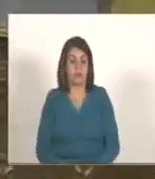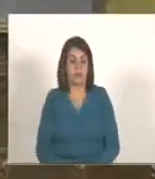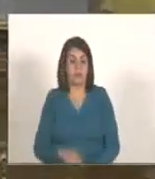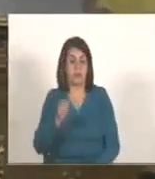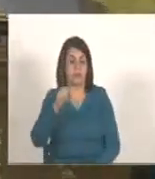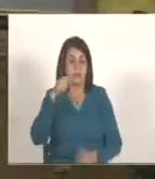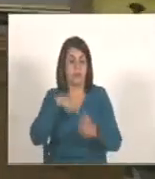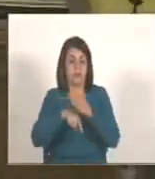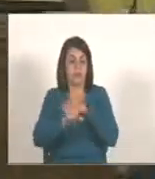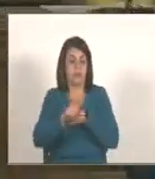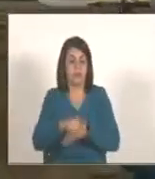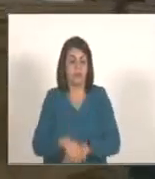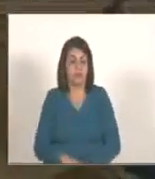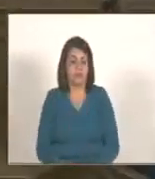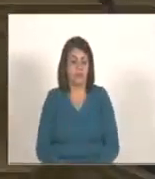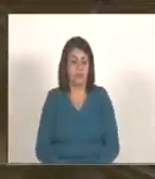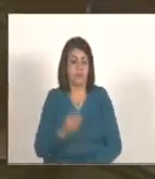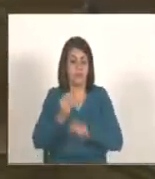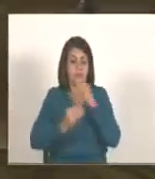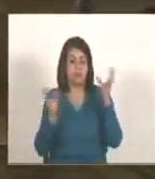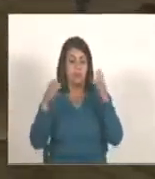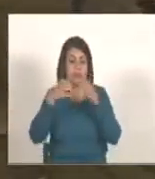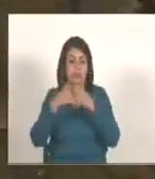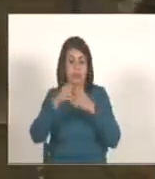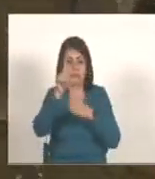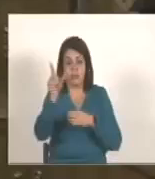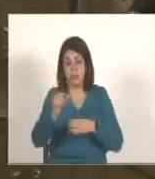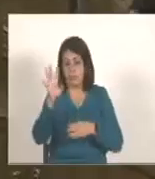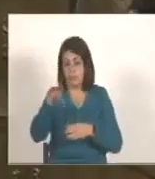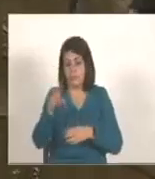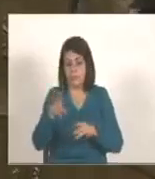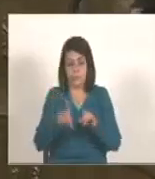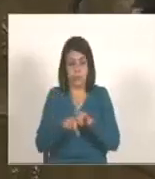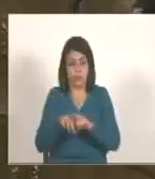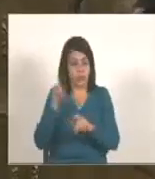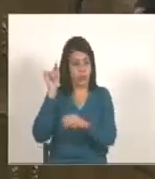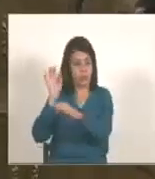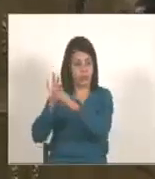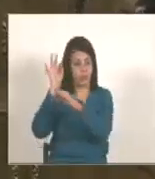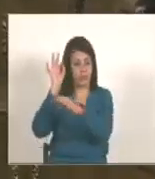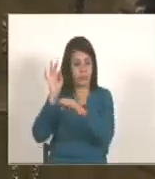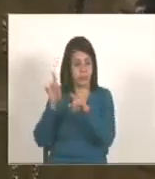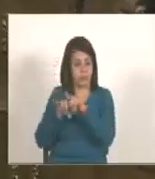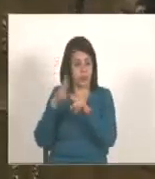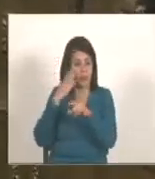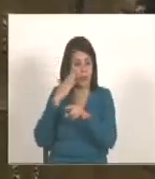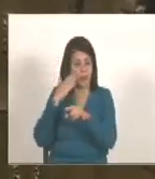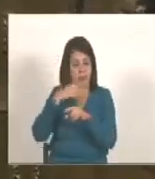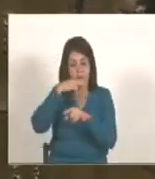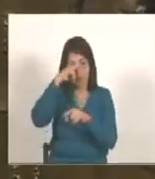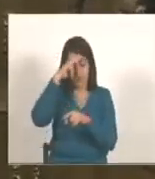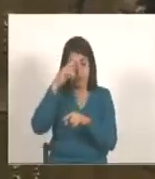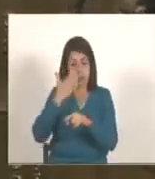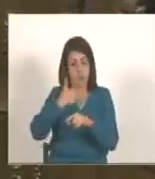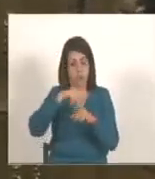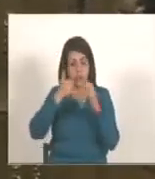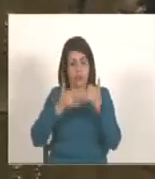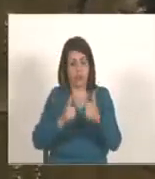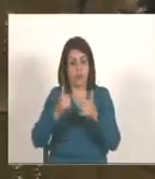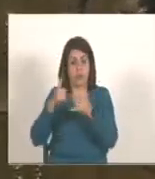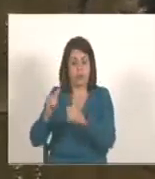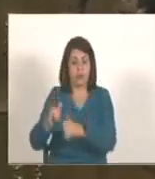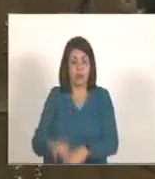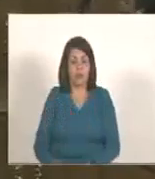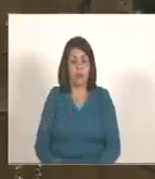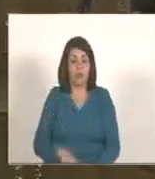se mete con la Guayana Esequiba es como si se metiera con nuestra madre, con nuestro padre, con nuestras hijas y con nuestros